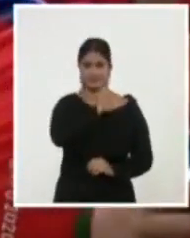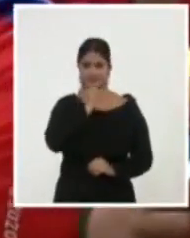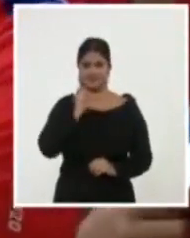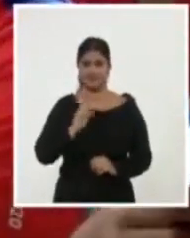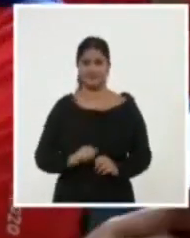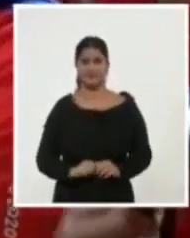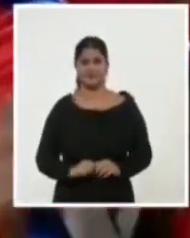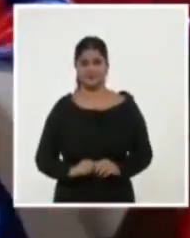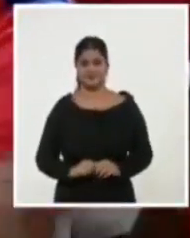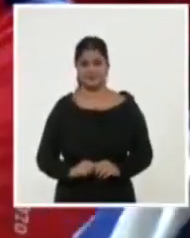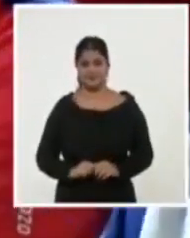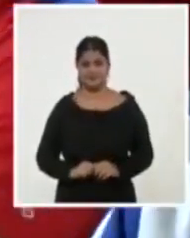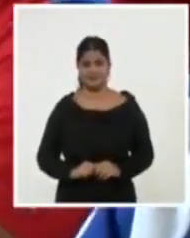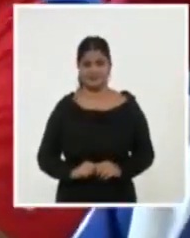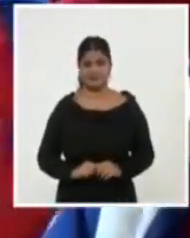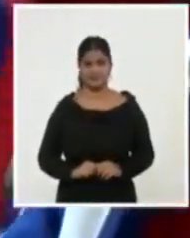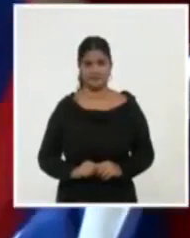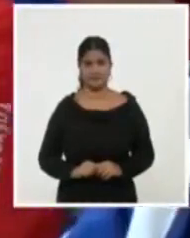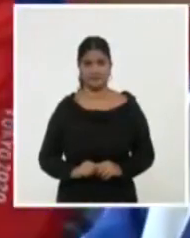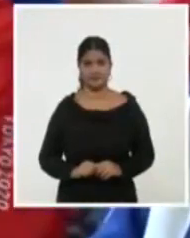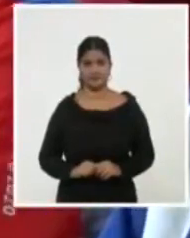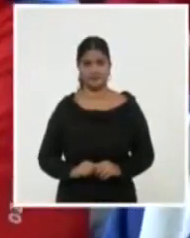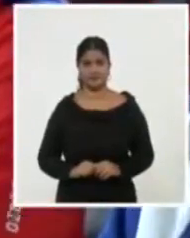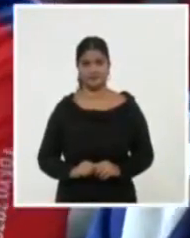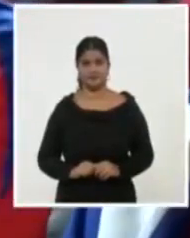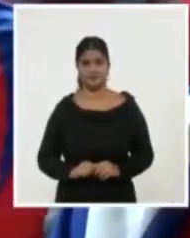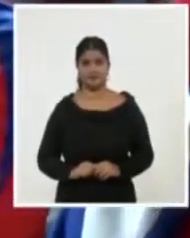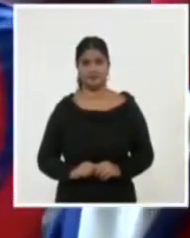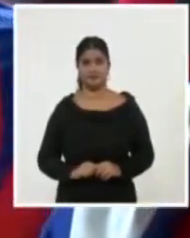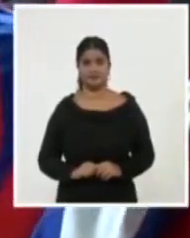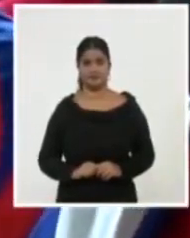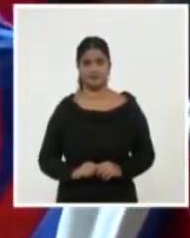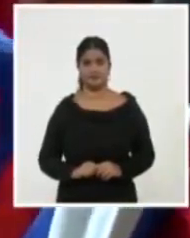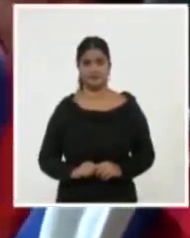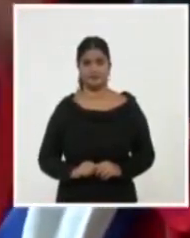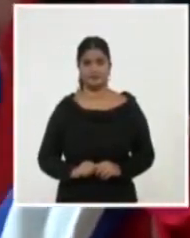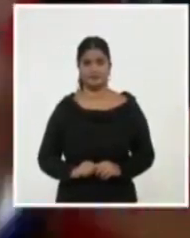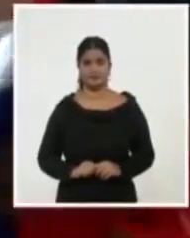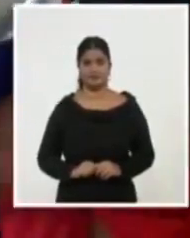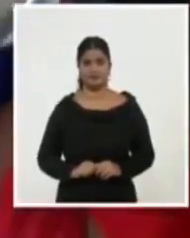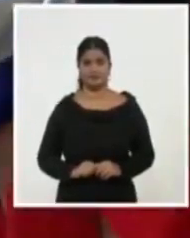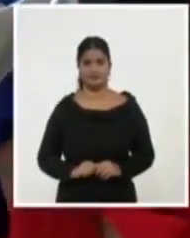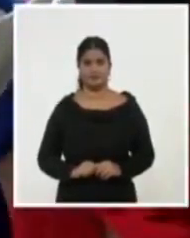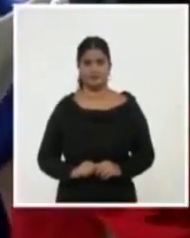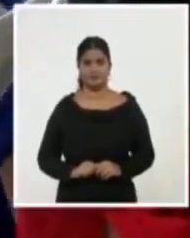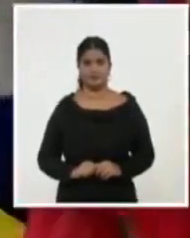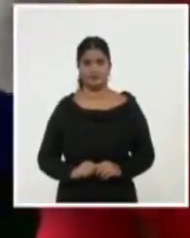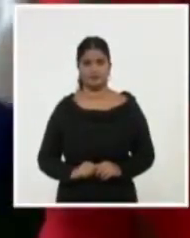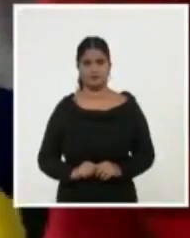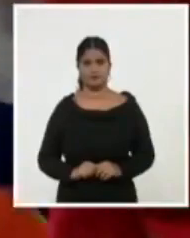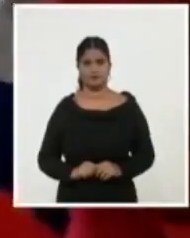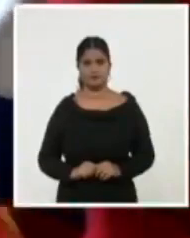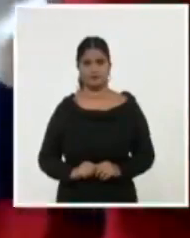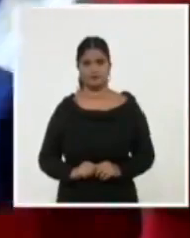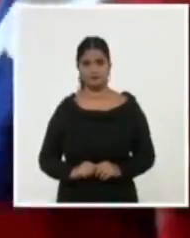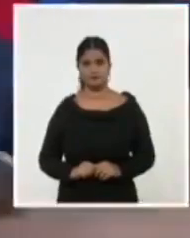ya que tengo esta casa, ya que tenemos esta casa por fortuna.